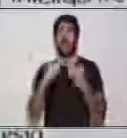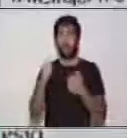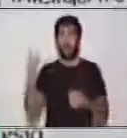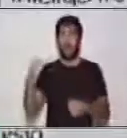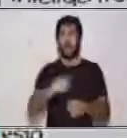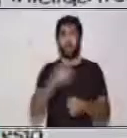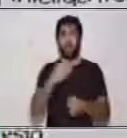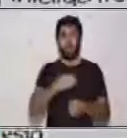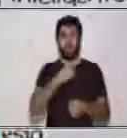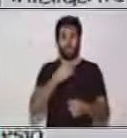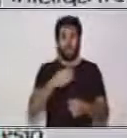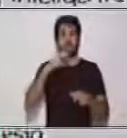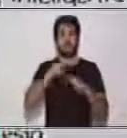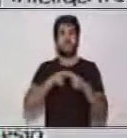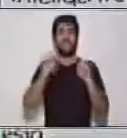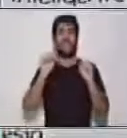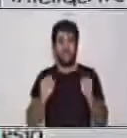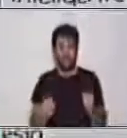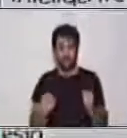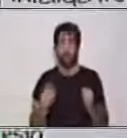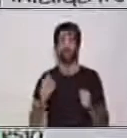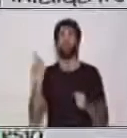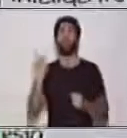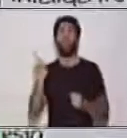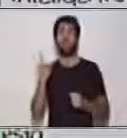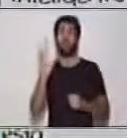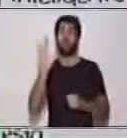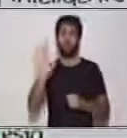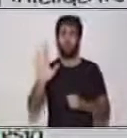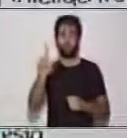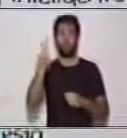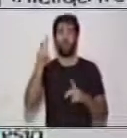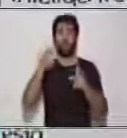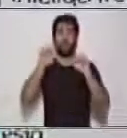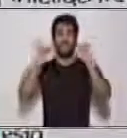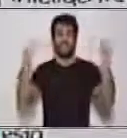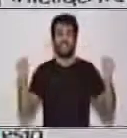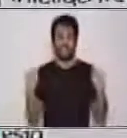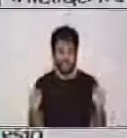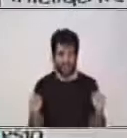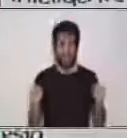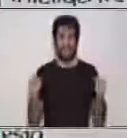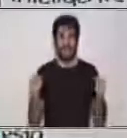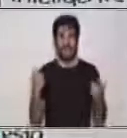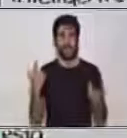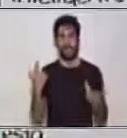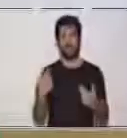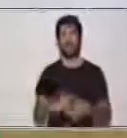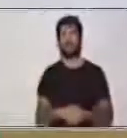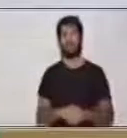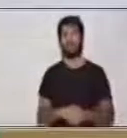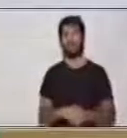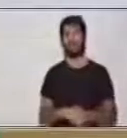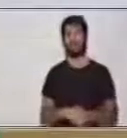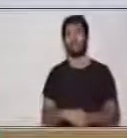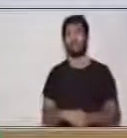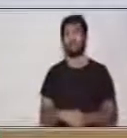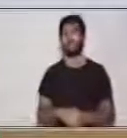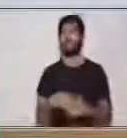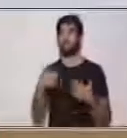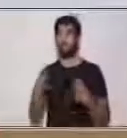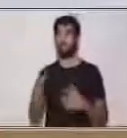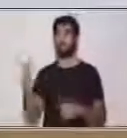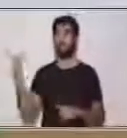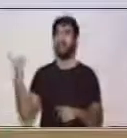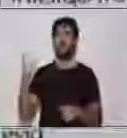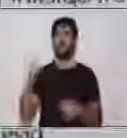está sentado en su silla. Ya se escucha mejor porque ya hay una concordancia. Las